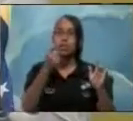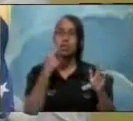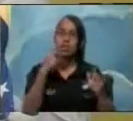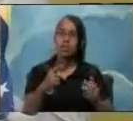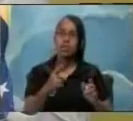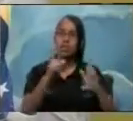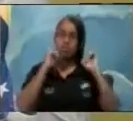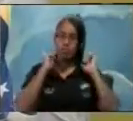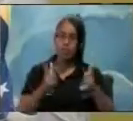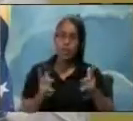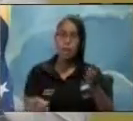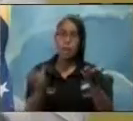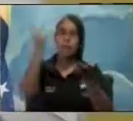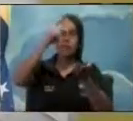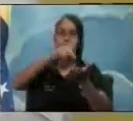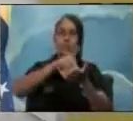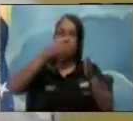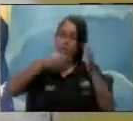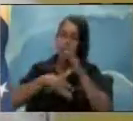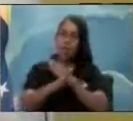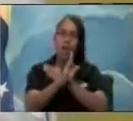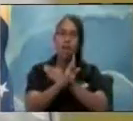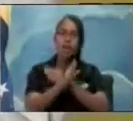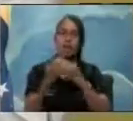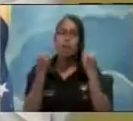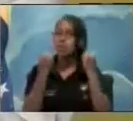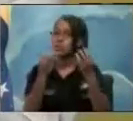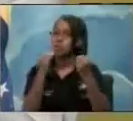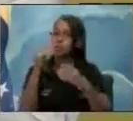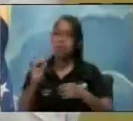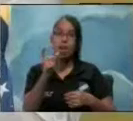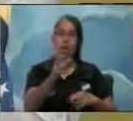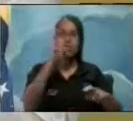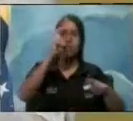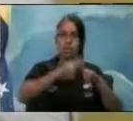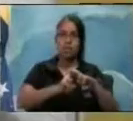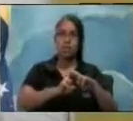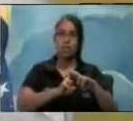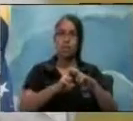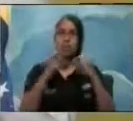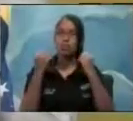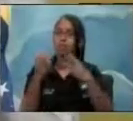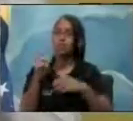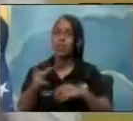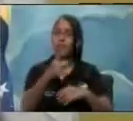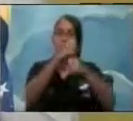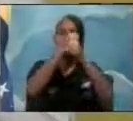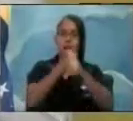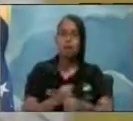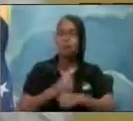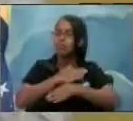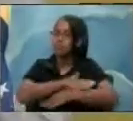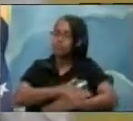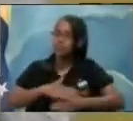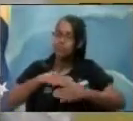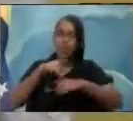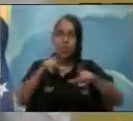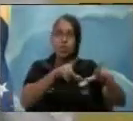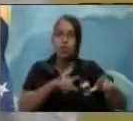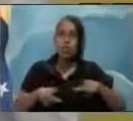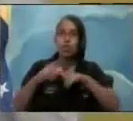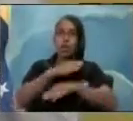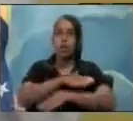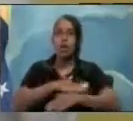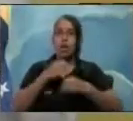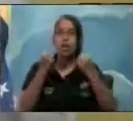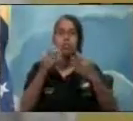te ordenamos, levántate y anda. Hay mucha gente sentada. Hay mucha gente esperando, cómodos, en su lugar de comodidad. Hay